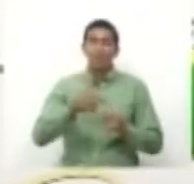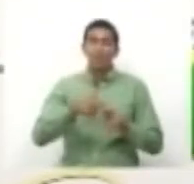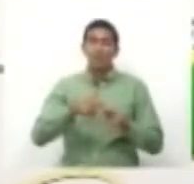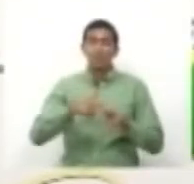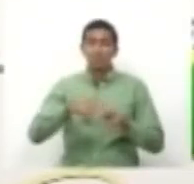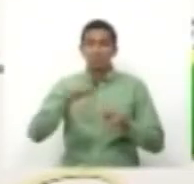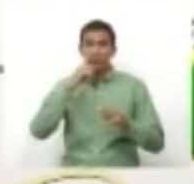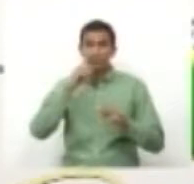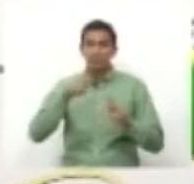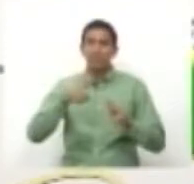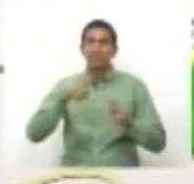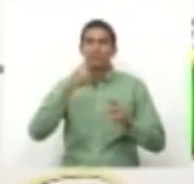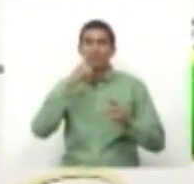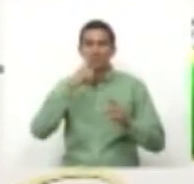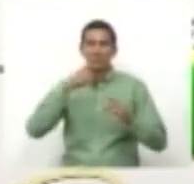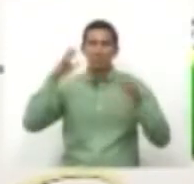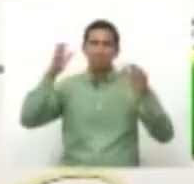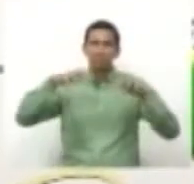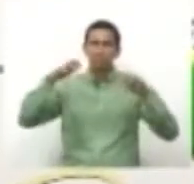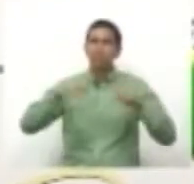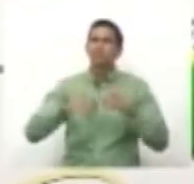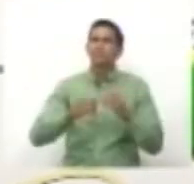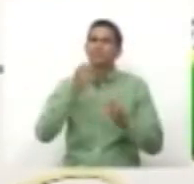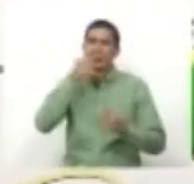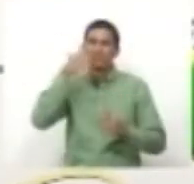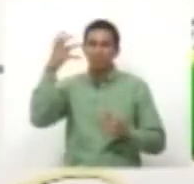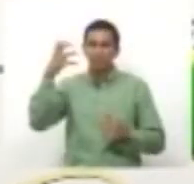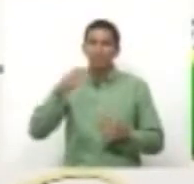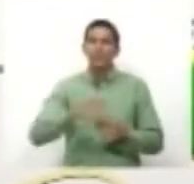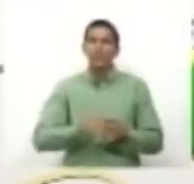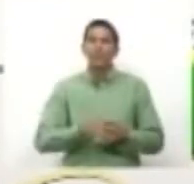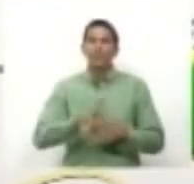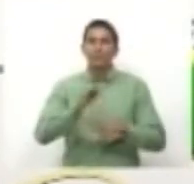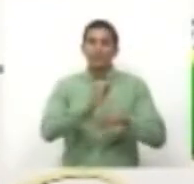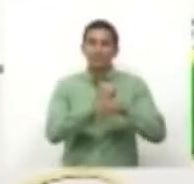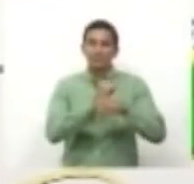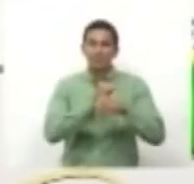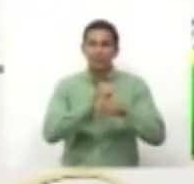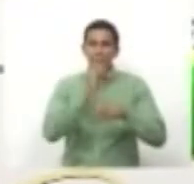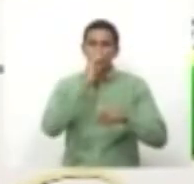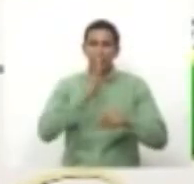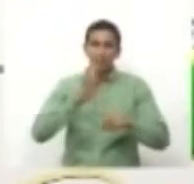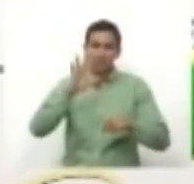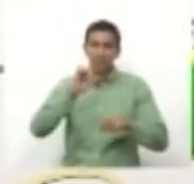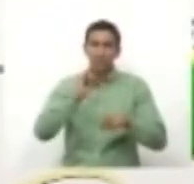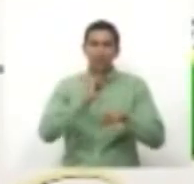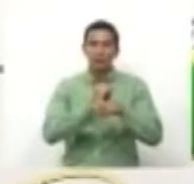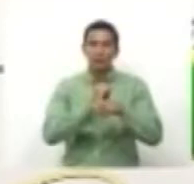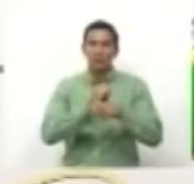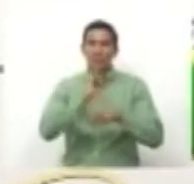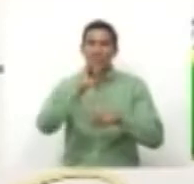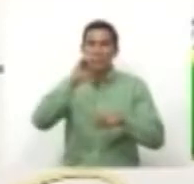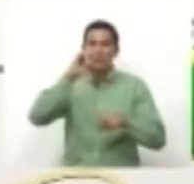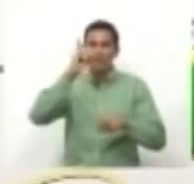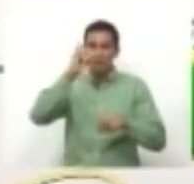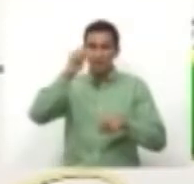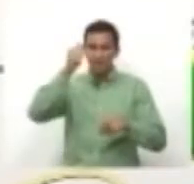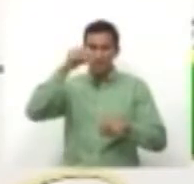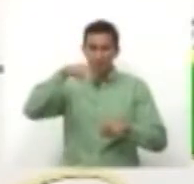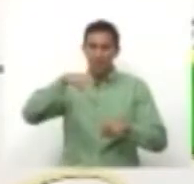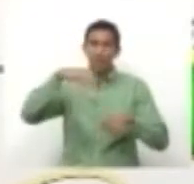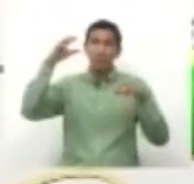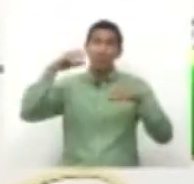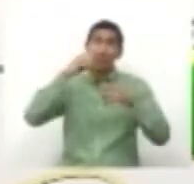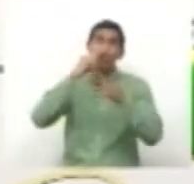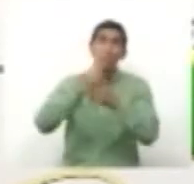precipitaciones han aumentado de manera considerable. El Instituto de Hidrología, Meteorología y Estudios Ambientales, IDEAM, le explica a la